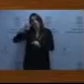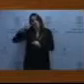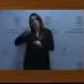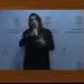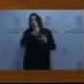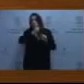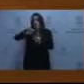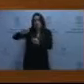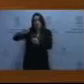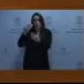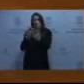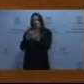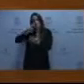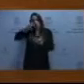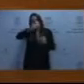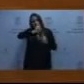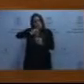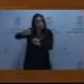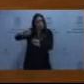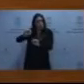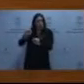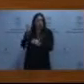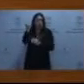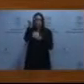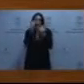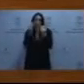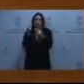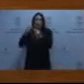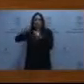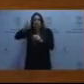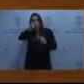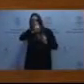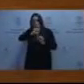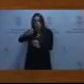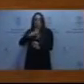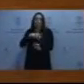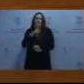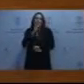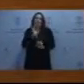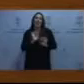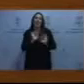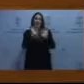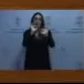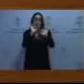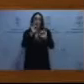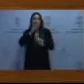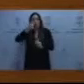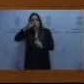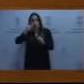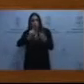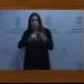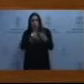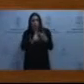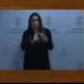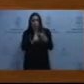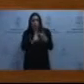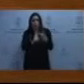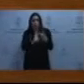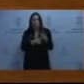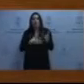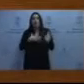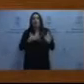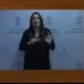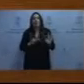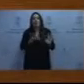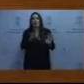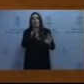otras propuestas y otros planteamientos políticos. Quizá esta sea una razón. La otra razón, como decía, posiblemente sea la